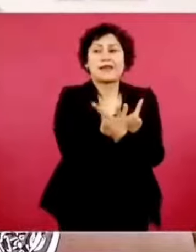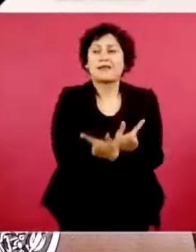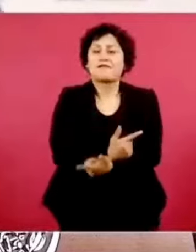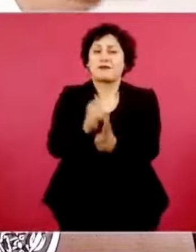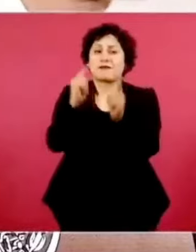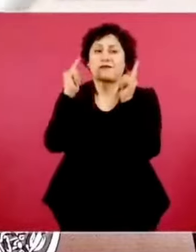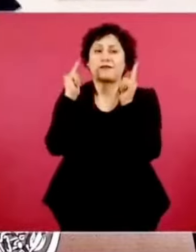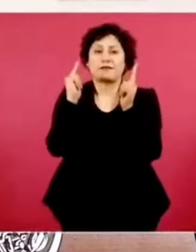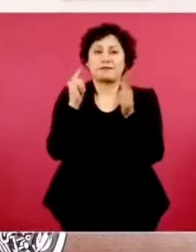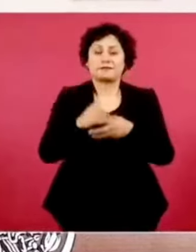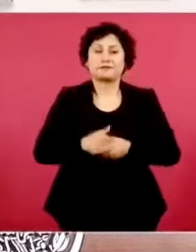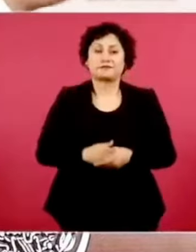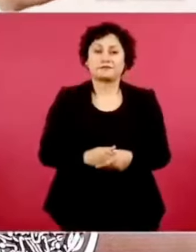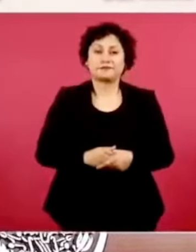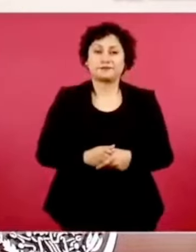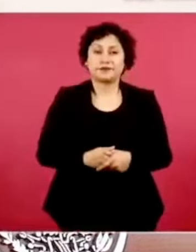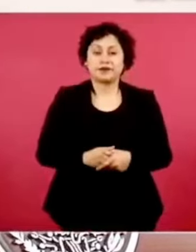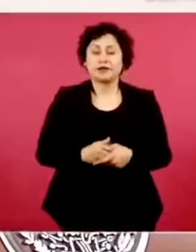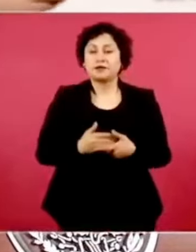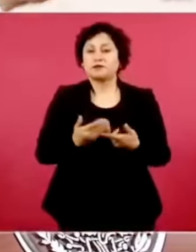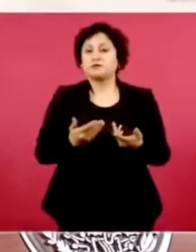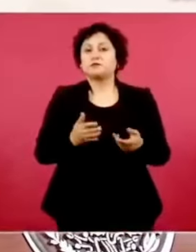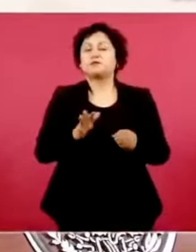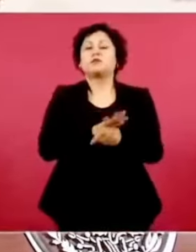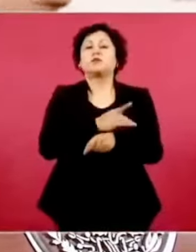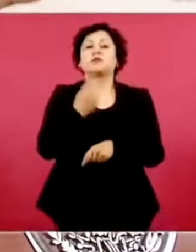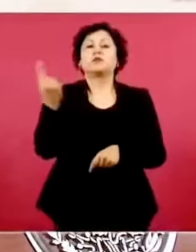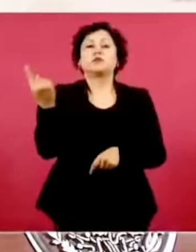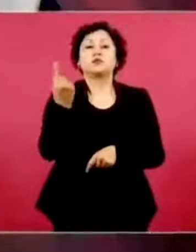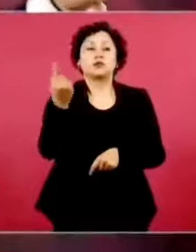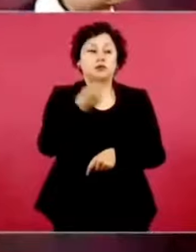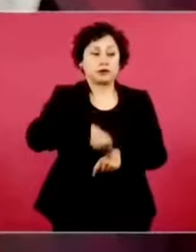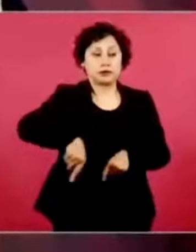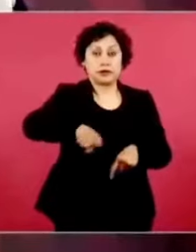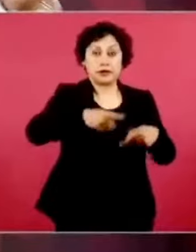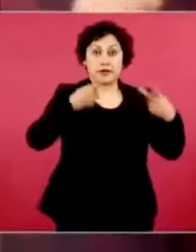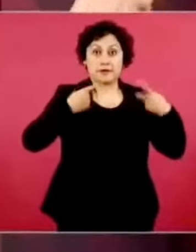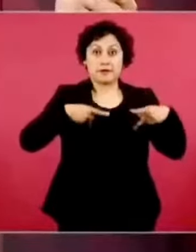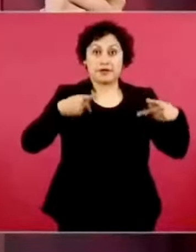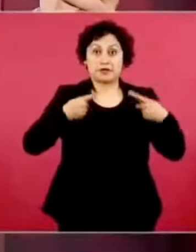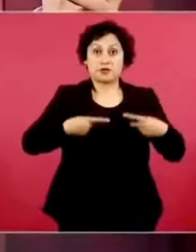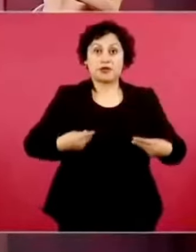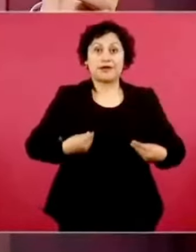porque la gente vivía en sus pueblos,